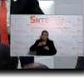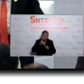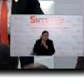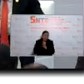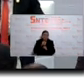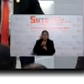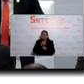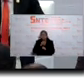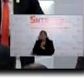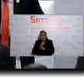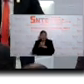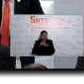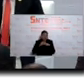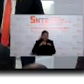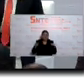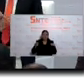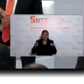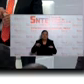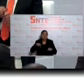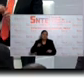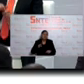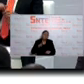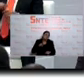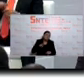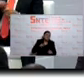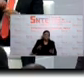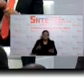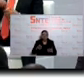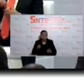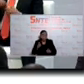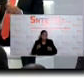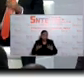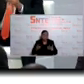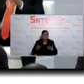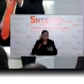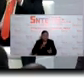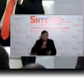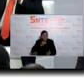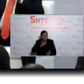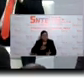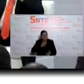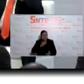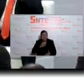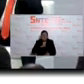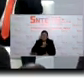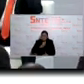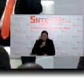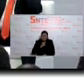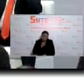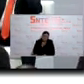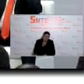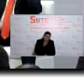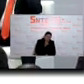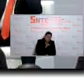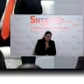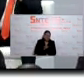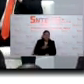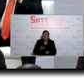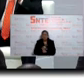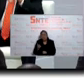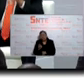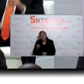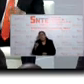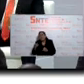hay incomprensiones emocionales, y que uno se puede estar equivocando, uno proyecta, hay tratamiento